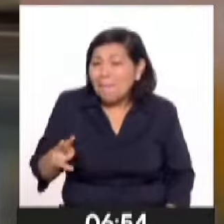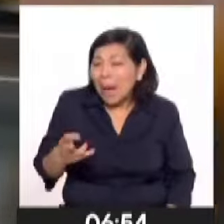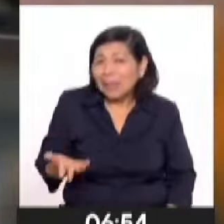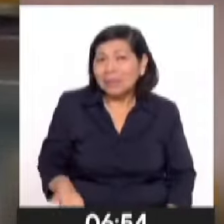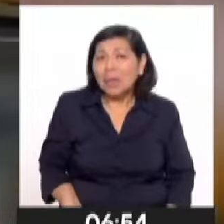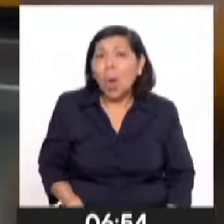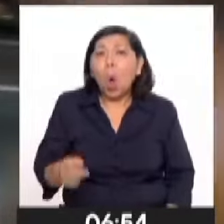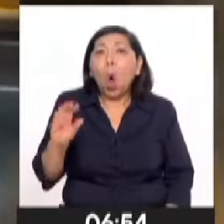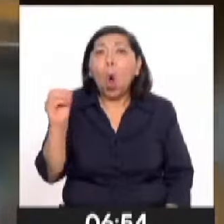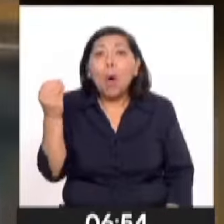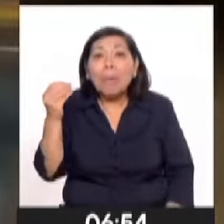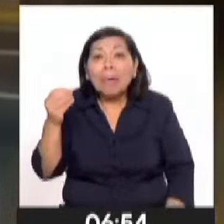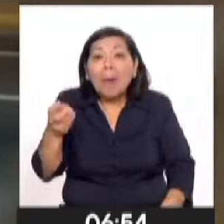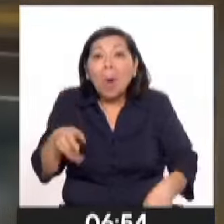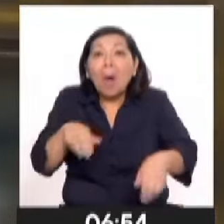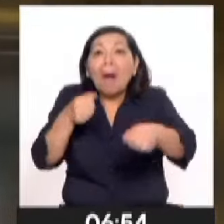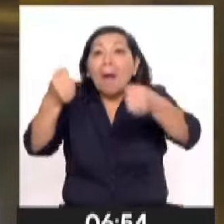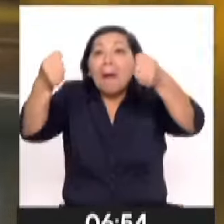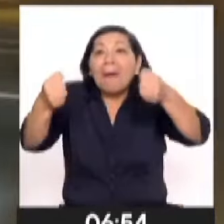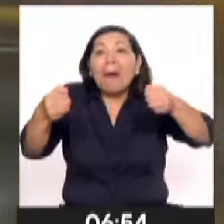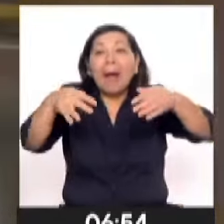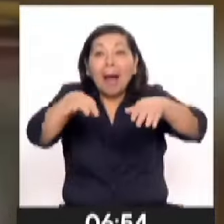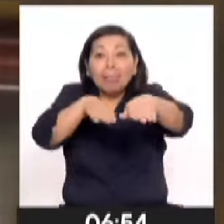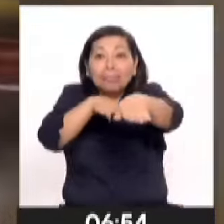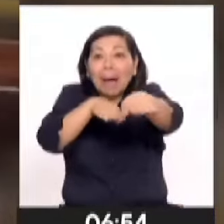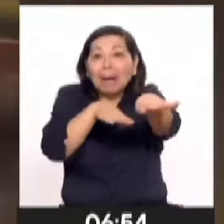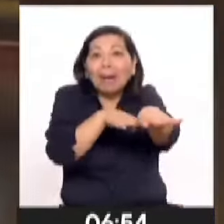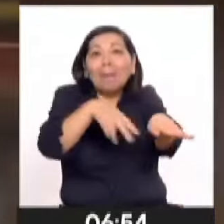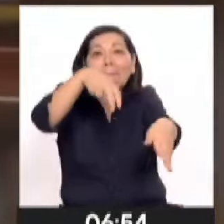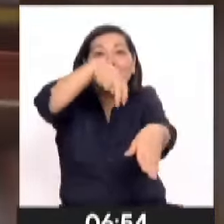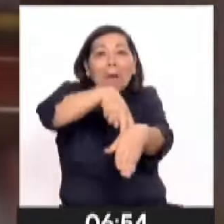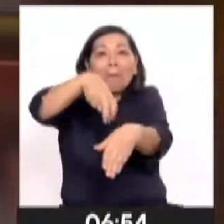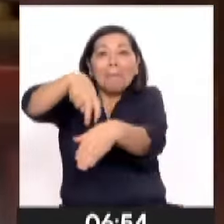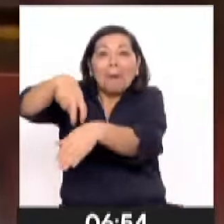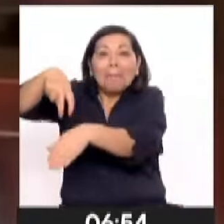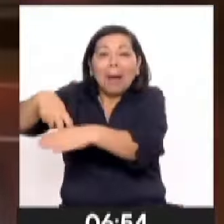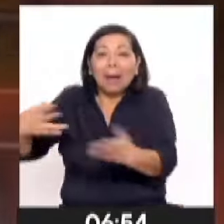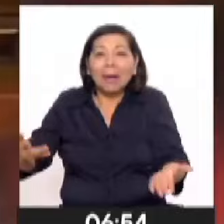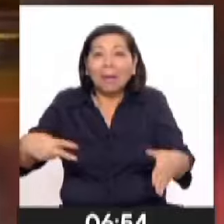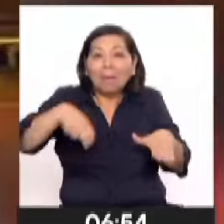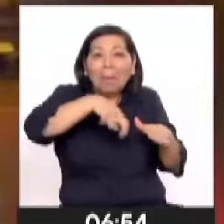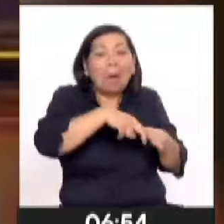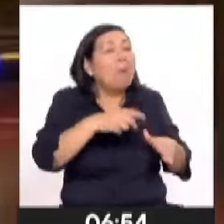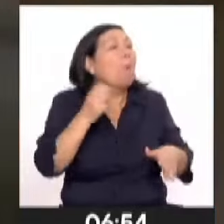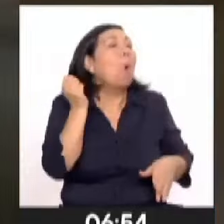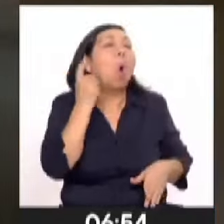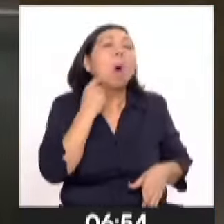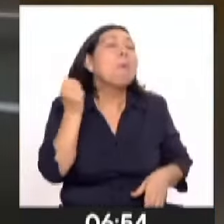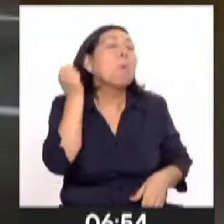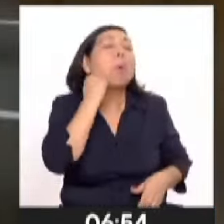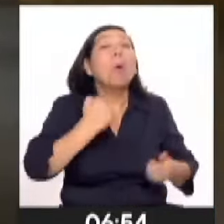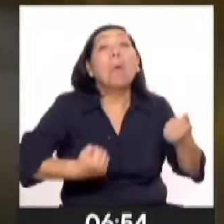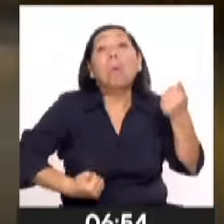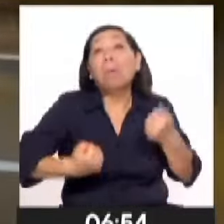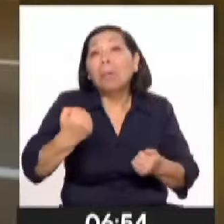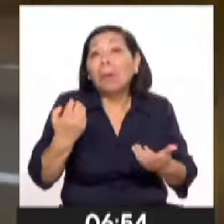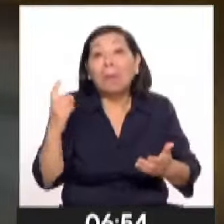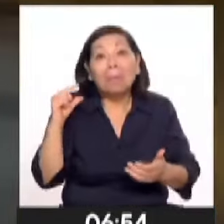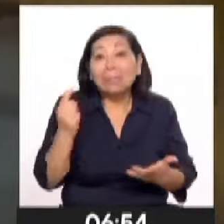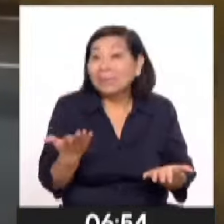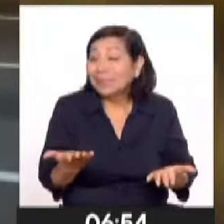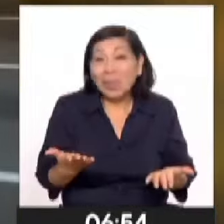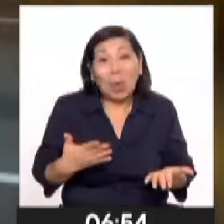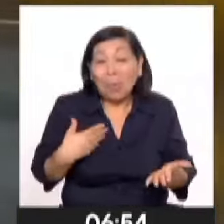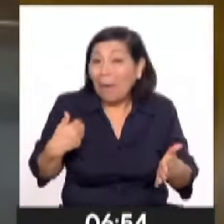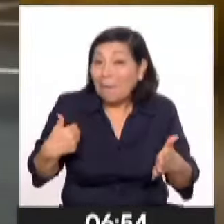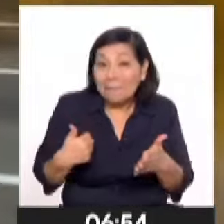¿no? Claro, vemos la velocidad, ¿no?, con la que va este camión cisterna y, claro, el conductor, al no darse cuenta, no puede reducir la velocidad, no